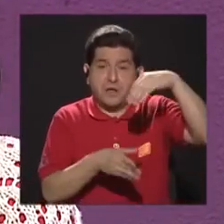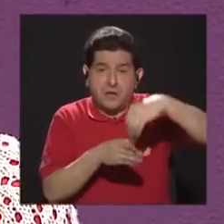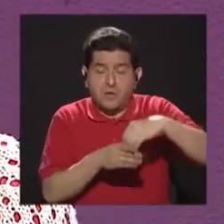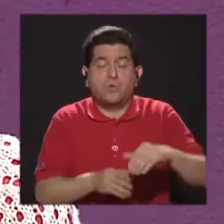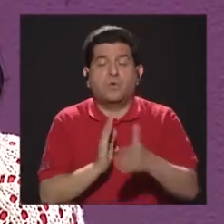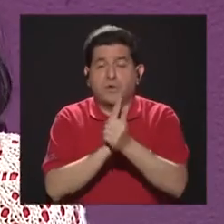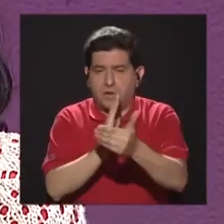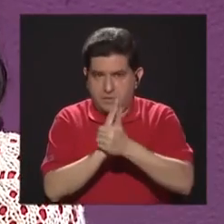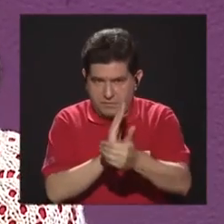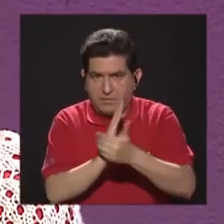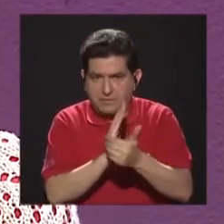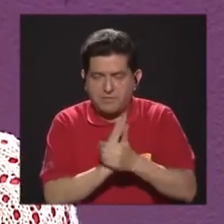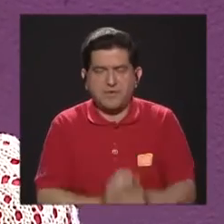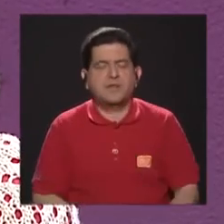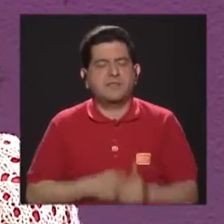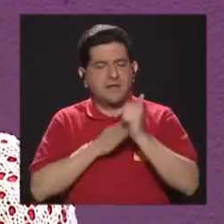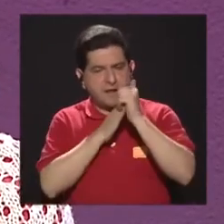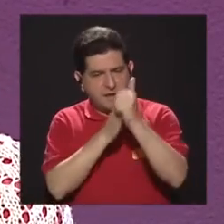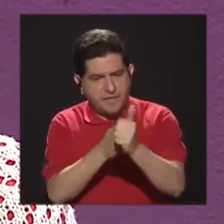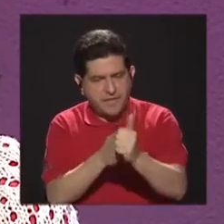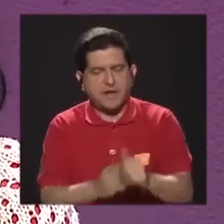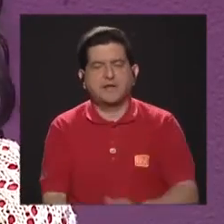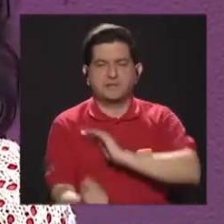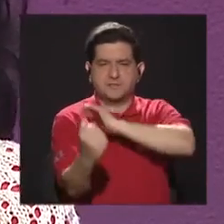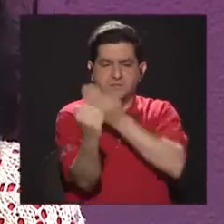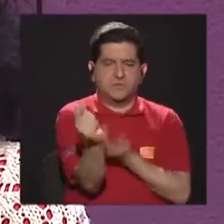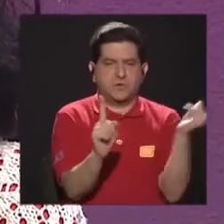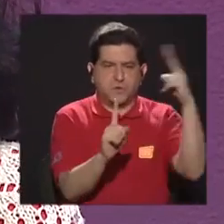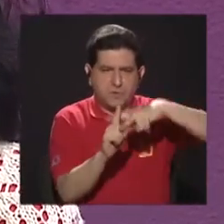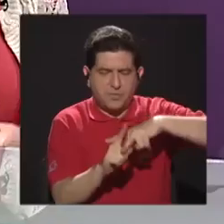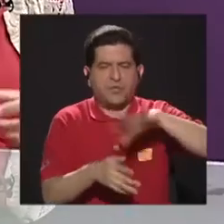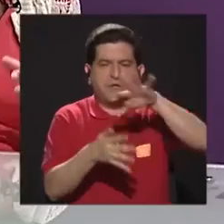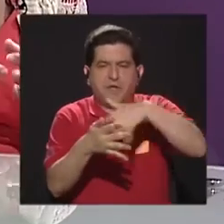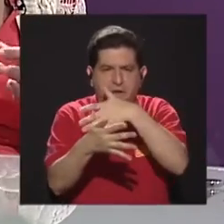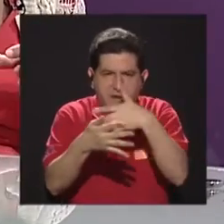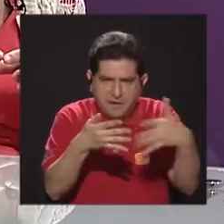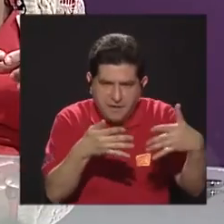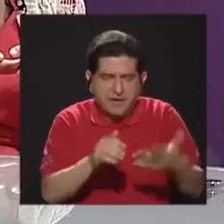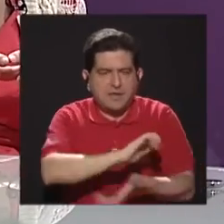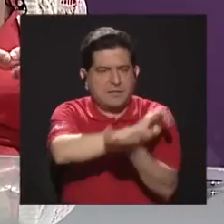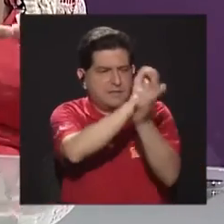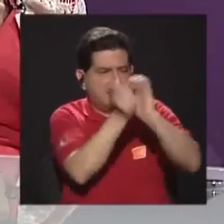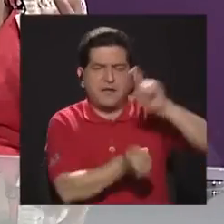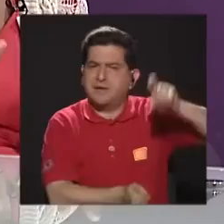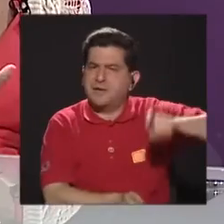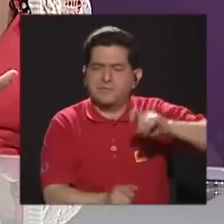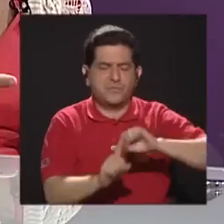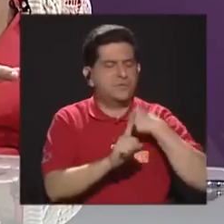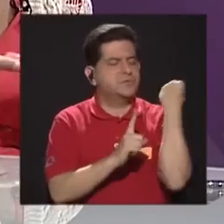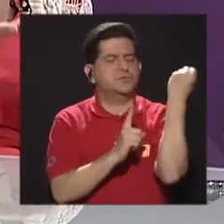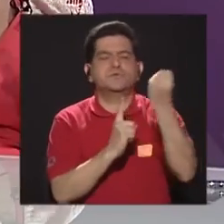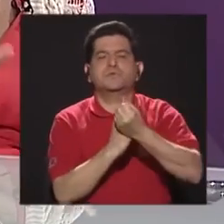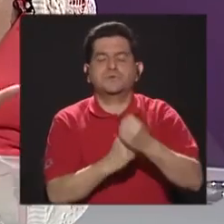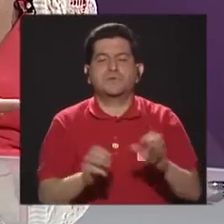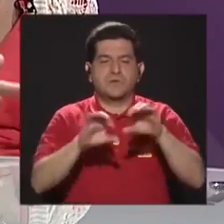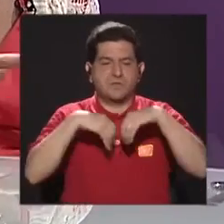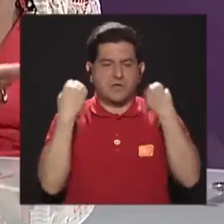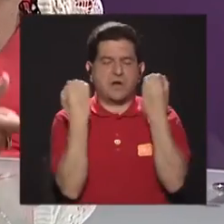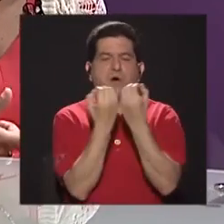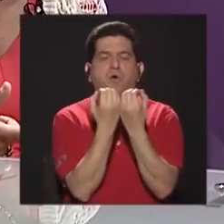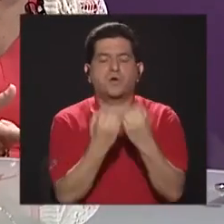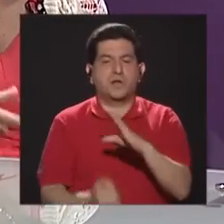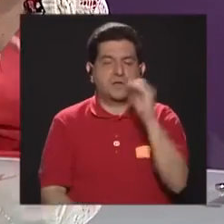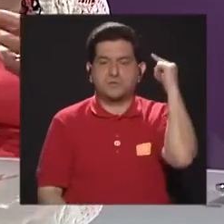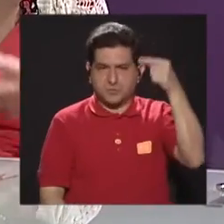la capacidad, con el liderazgo, con el empoderamiento, con las agendas, con la transformación que hay que hacer de la sociedad, de las organizaciones sociales